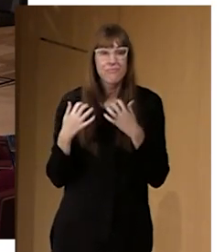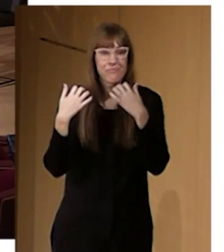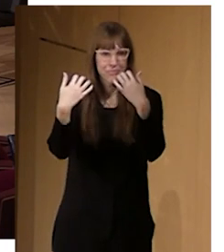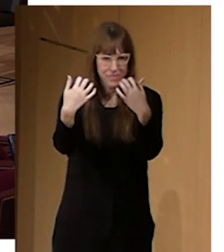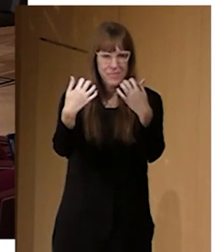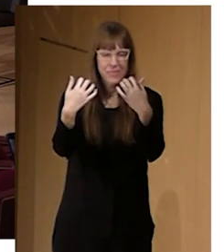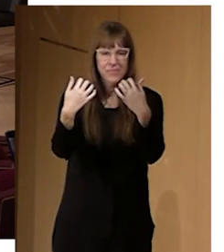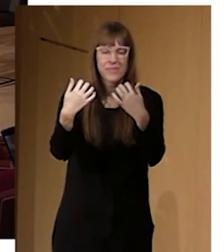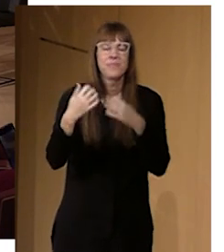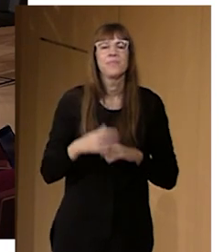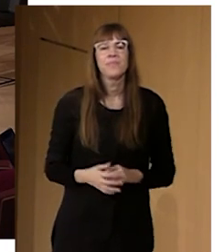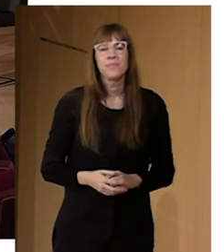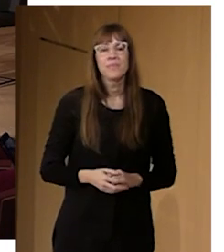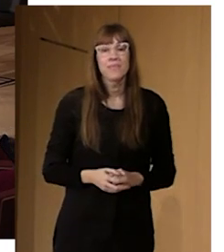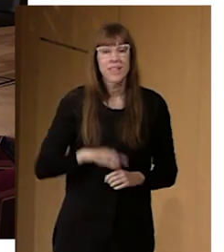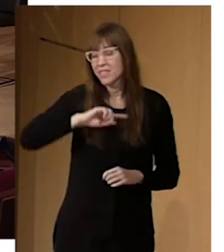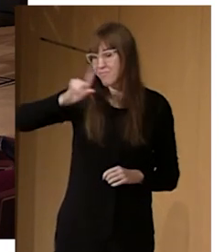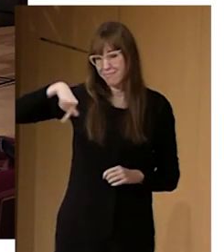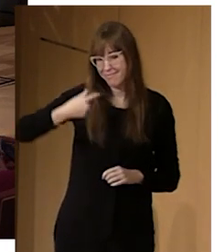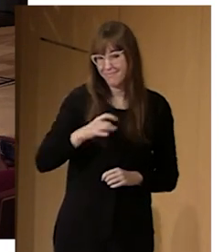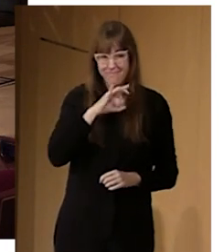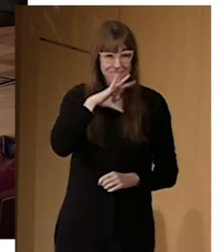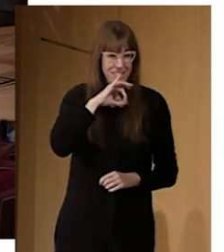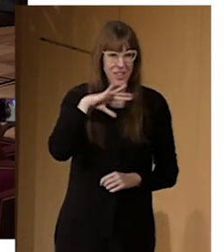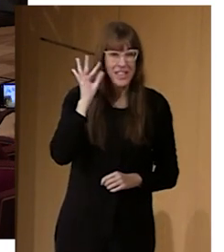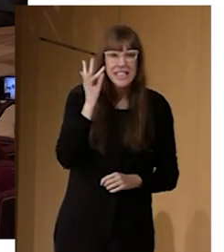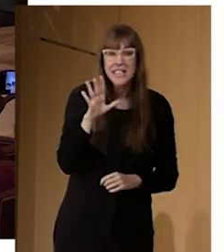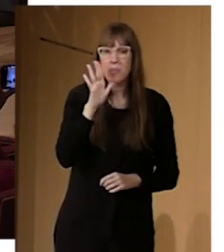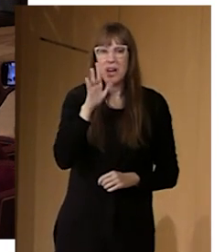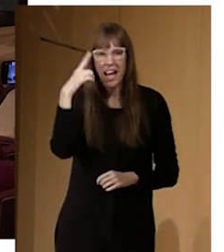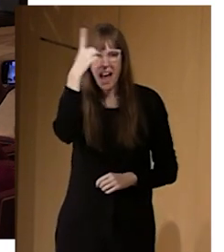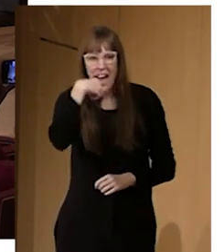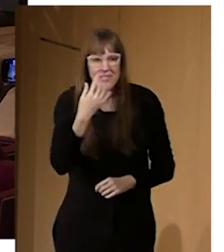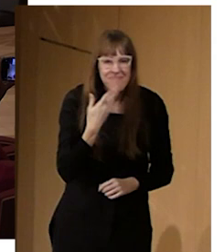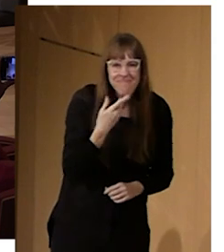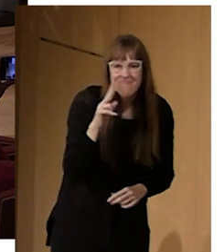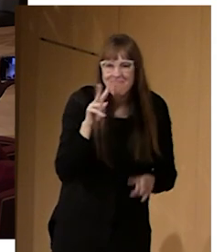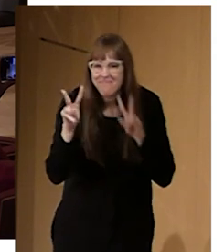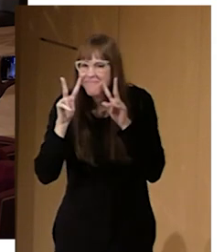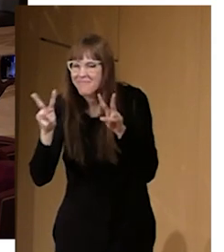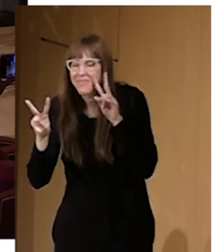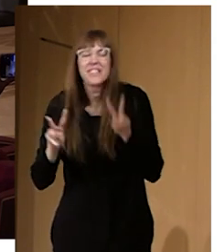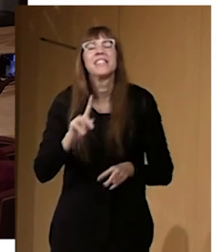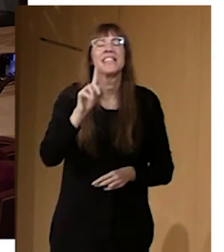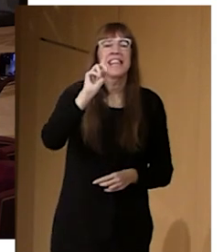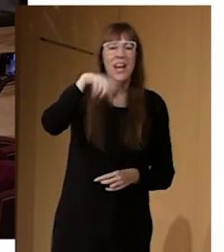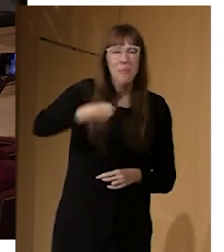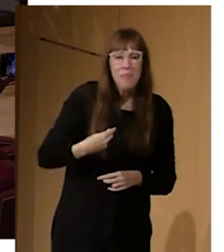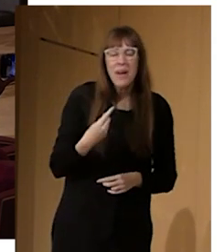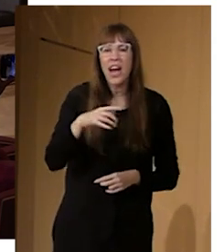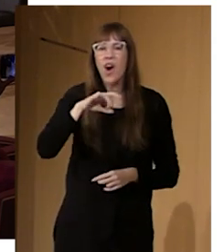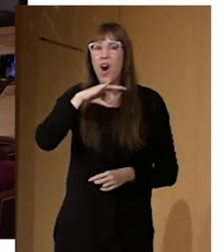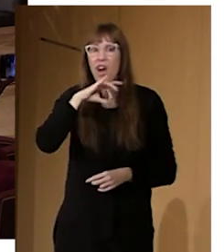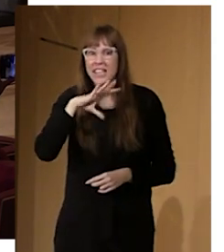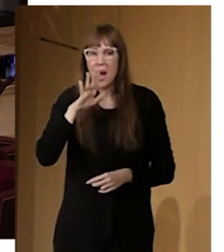e Bueno estamos muy contentas porque vemos muchas caras conocidas eh pero estamos muy contentas también porque vemos otras caras que